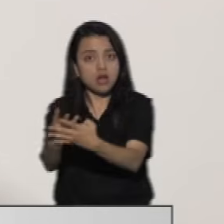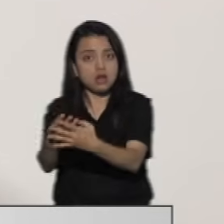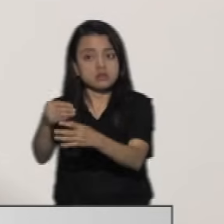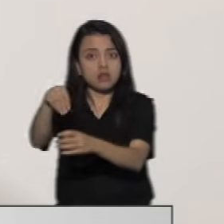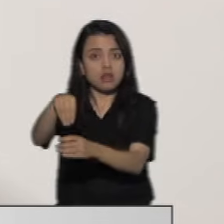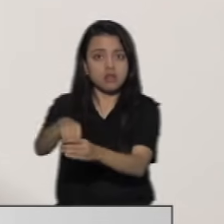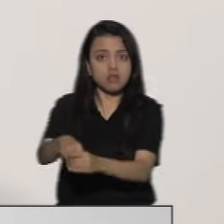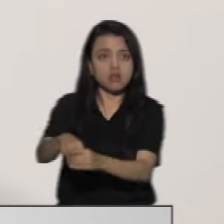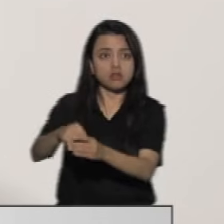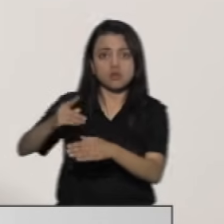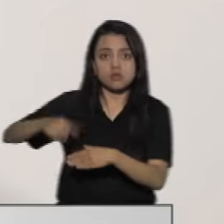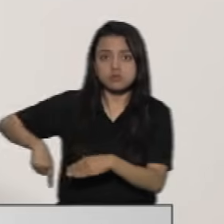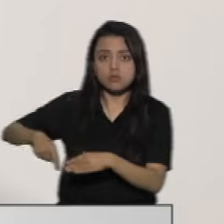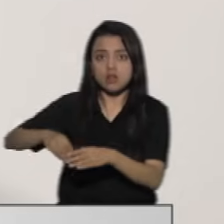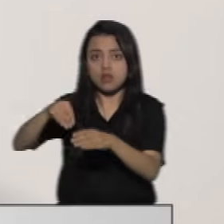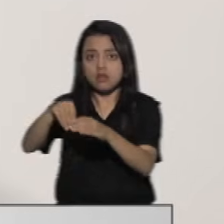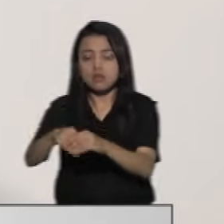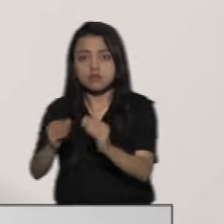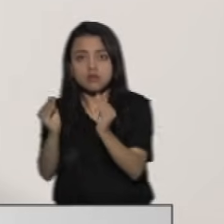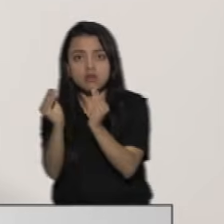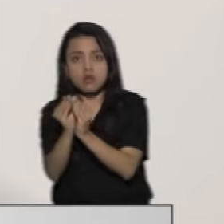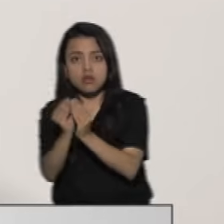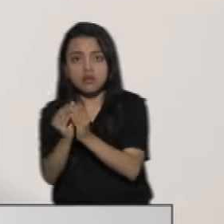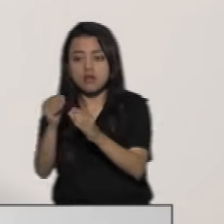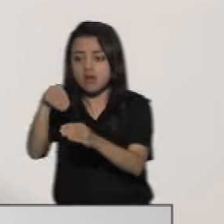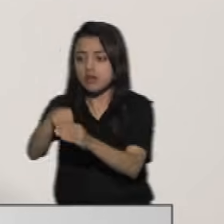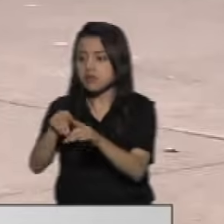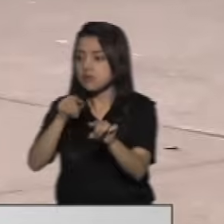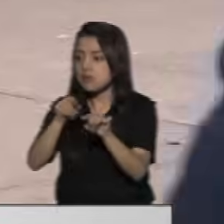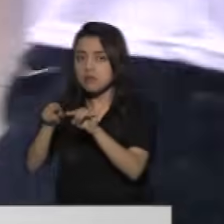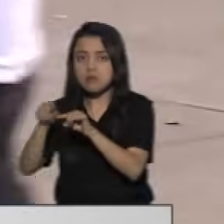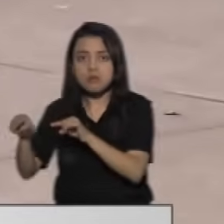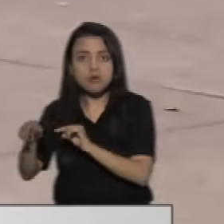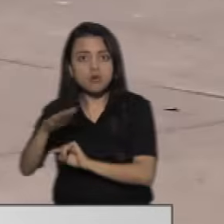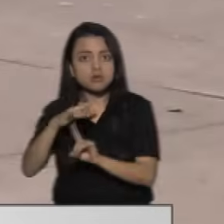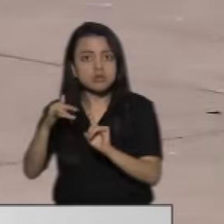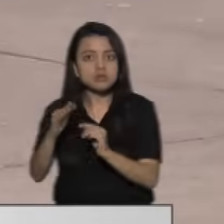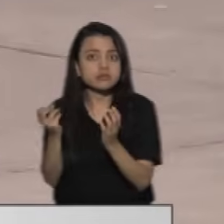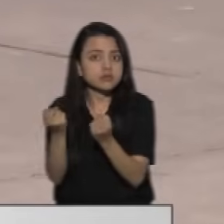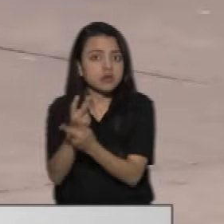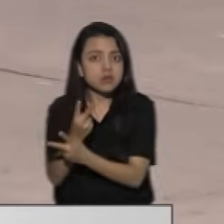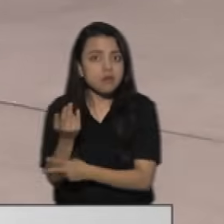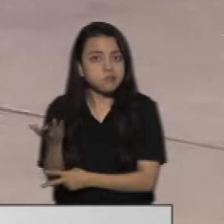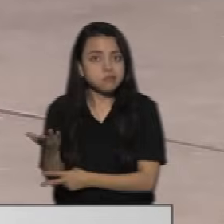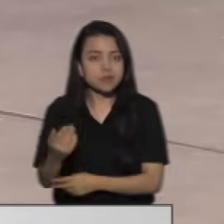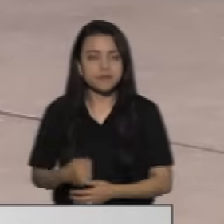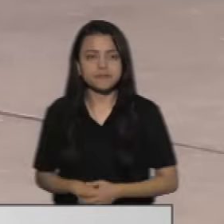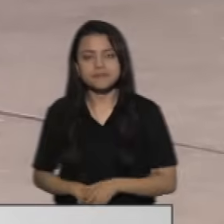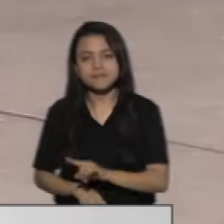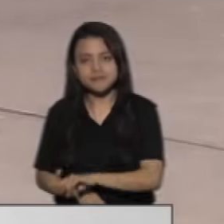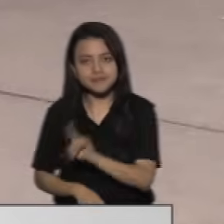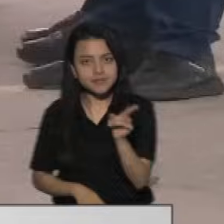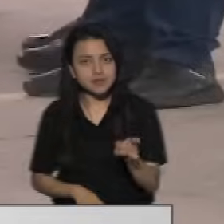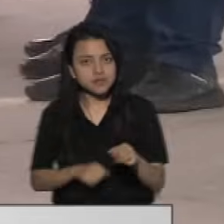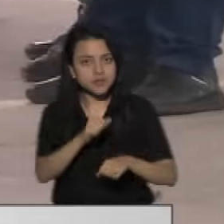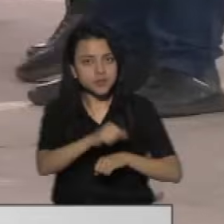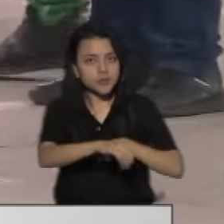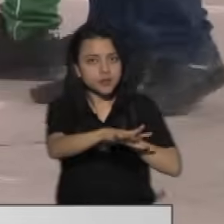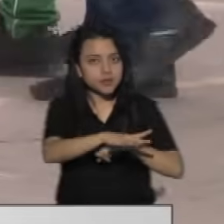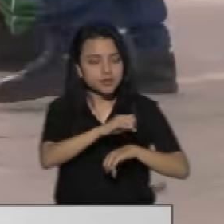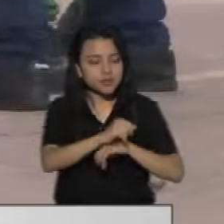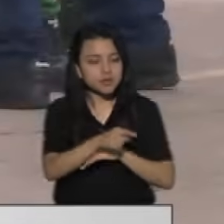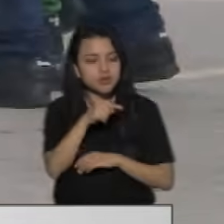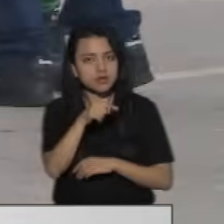a los centros administrados por el ICBF, donde están los menores de edad. El tercero de estos lamentables hechos tuvo como escenario el puerto de